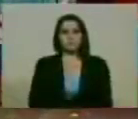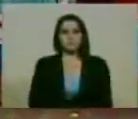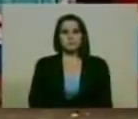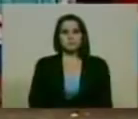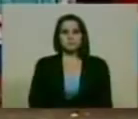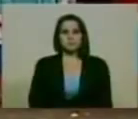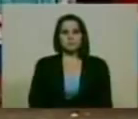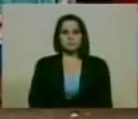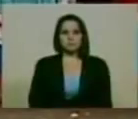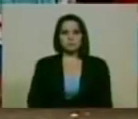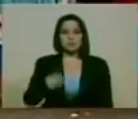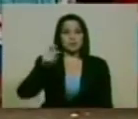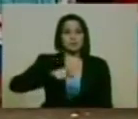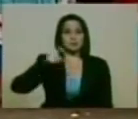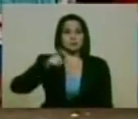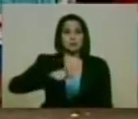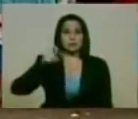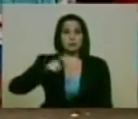Decisiones necesarias.